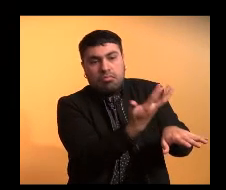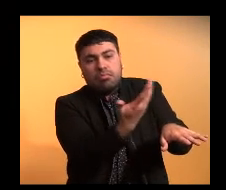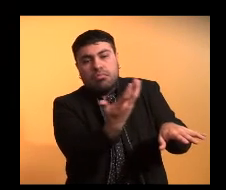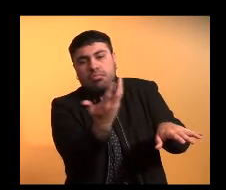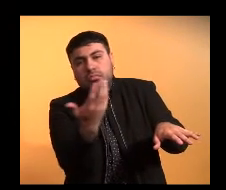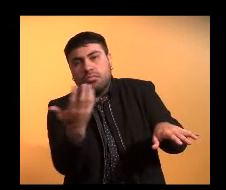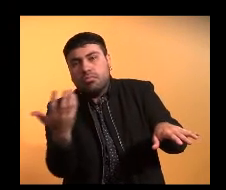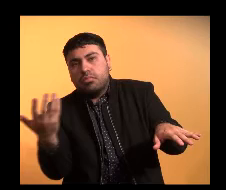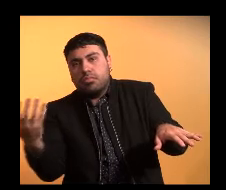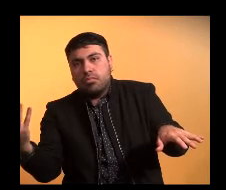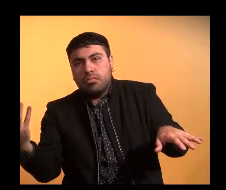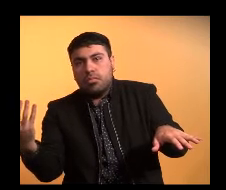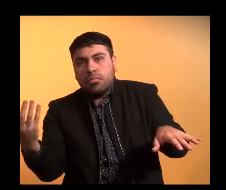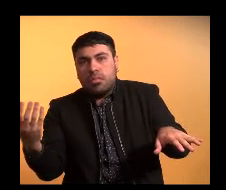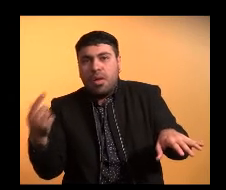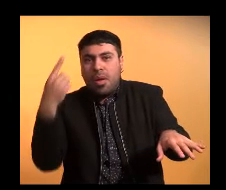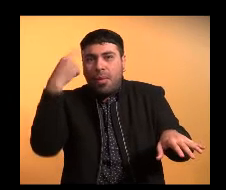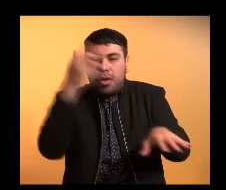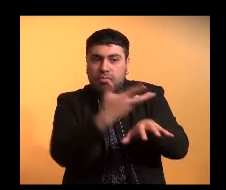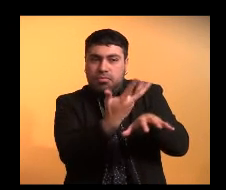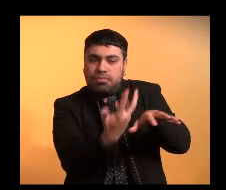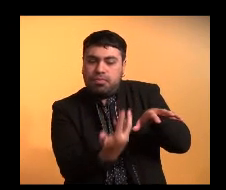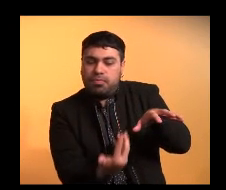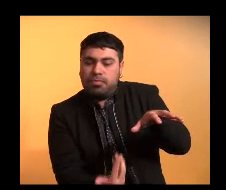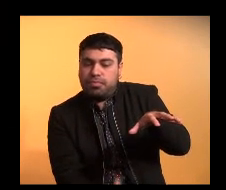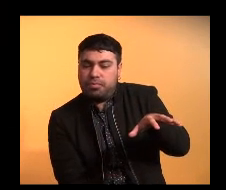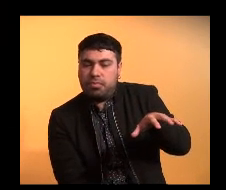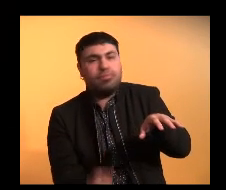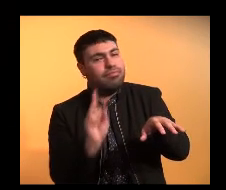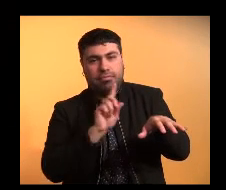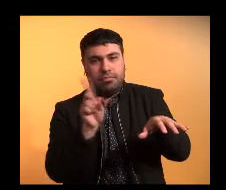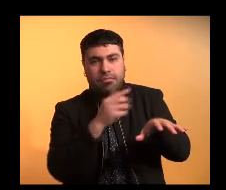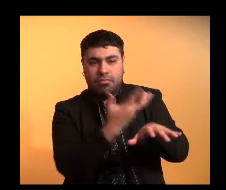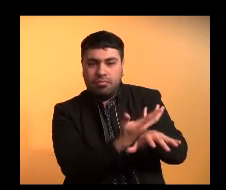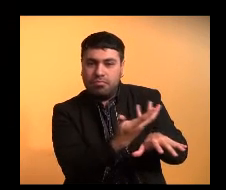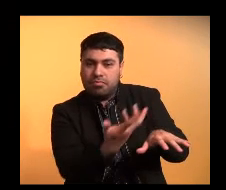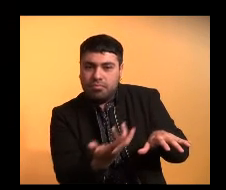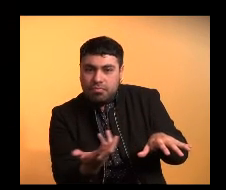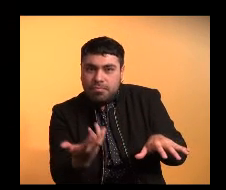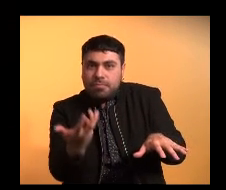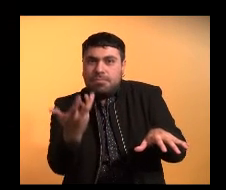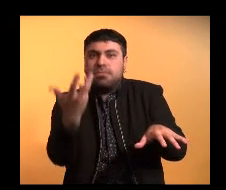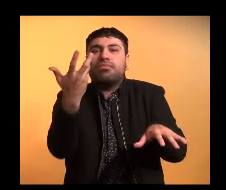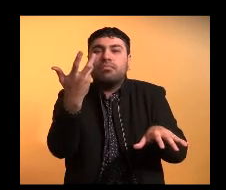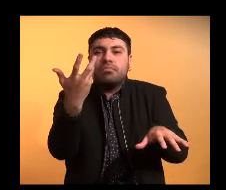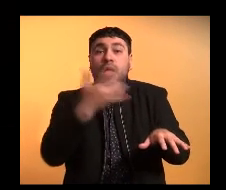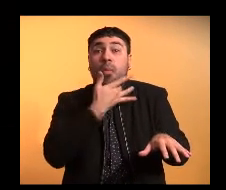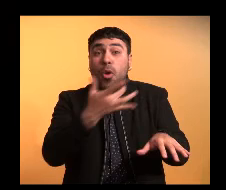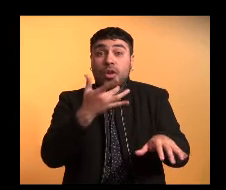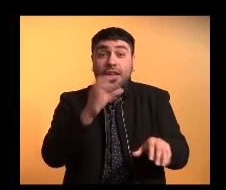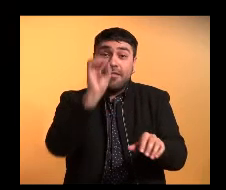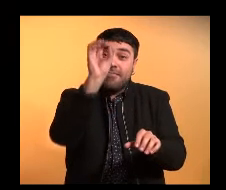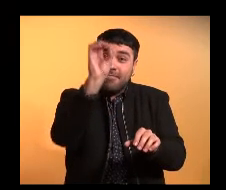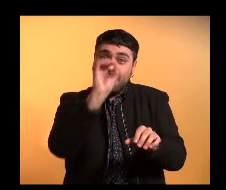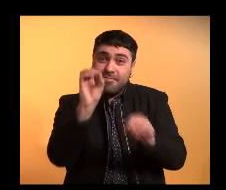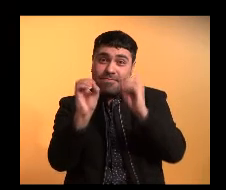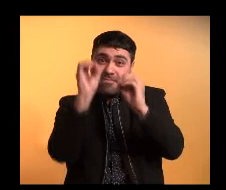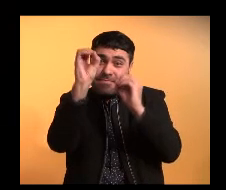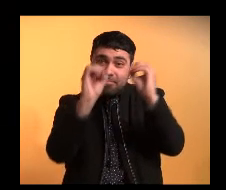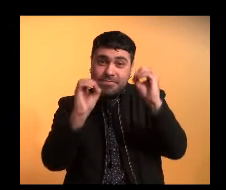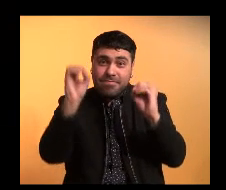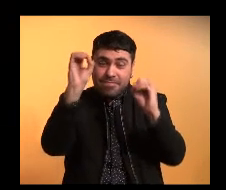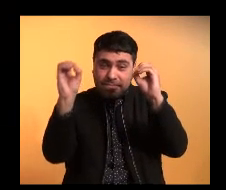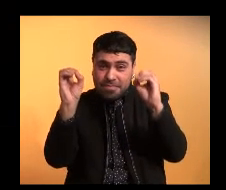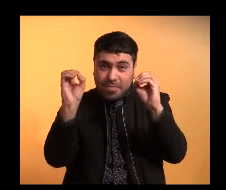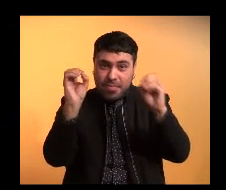del sustrato y no se van al fondo, sino que se van a la superficie, precisamente por estas estructuras que tienen de flotabilidad. Y eso es